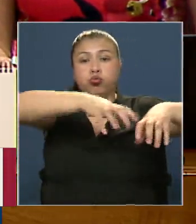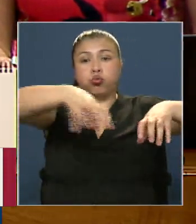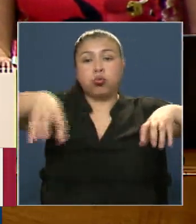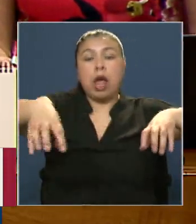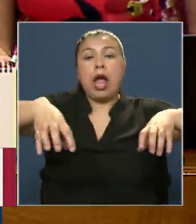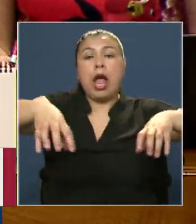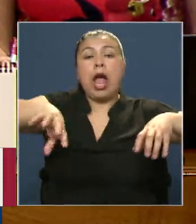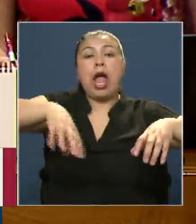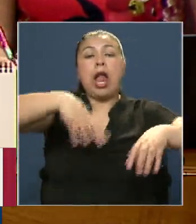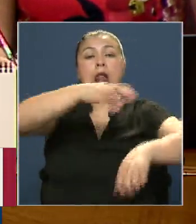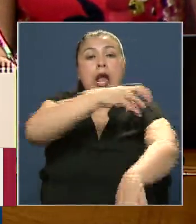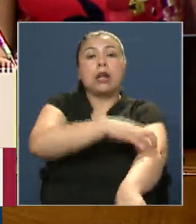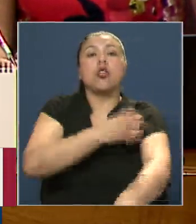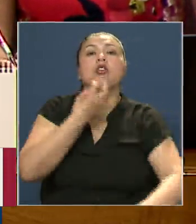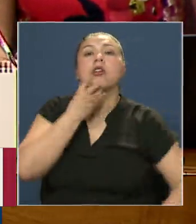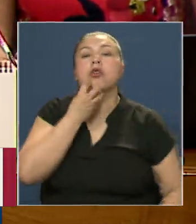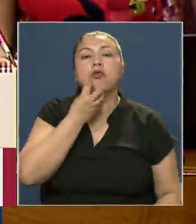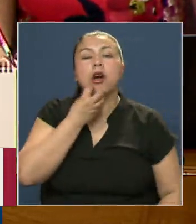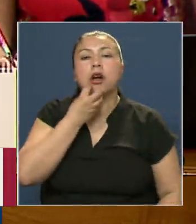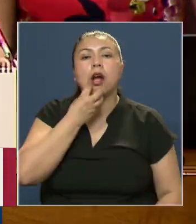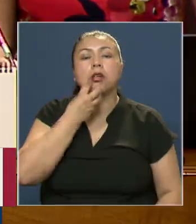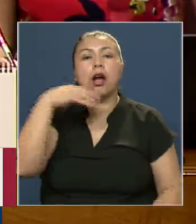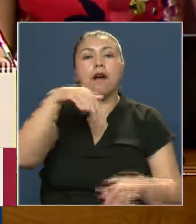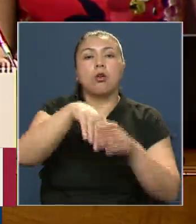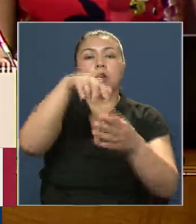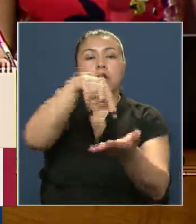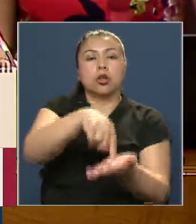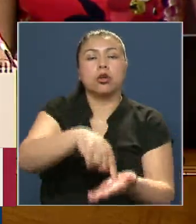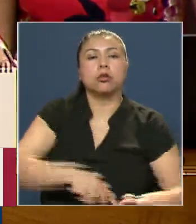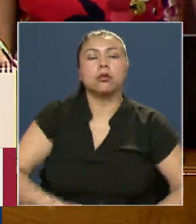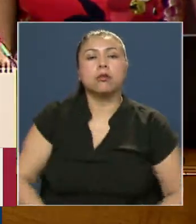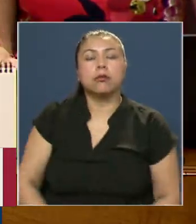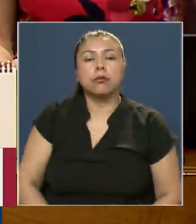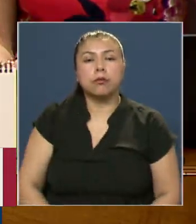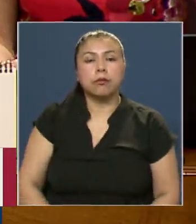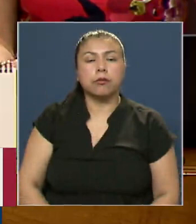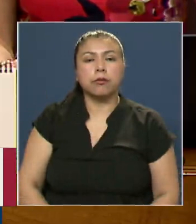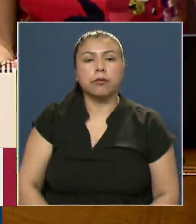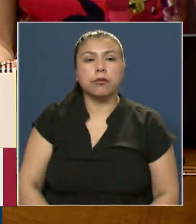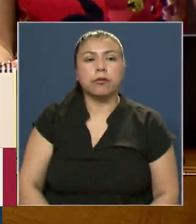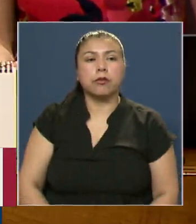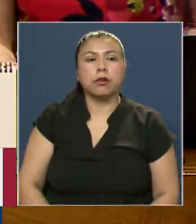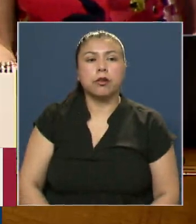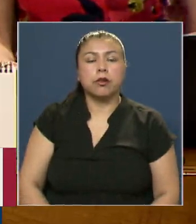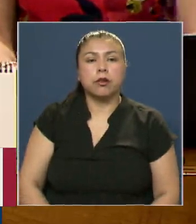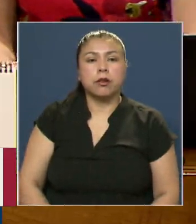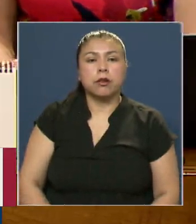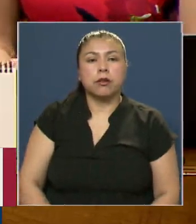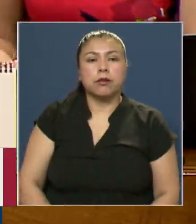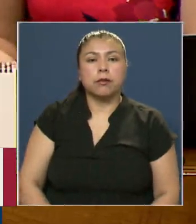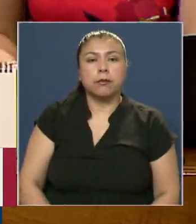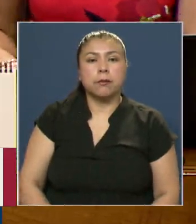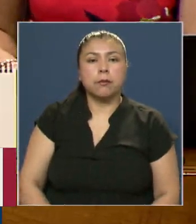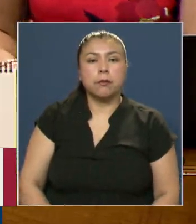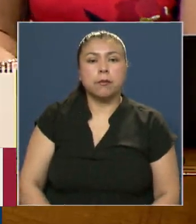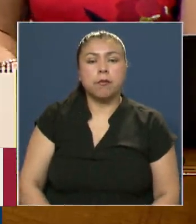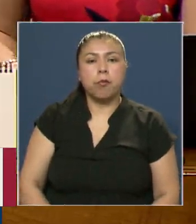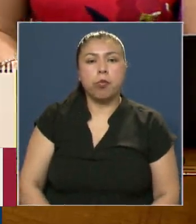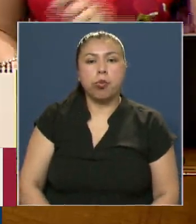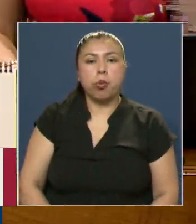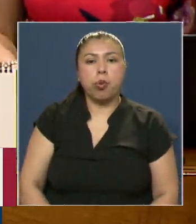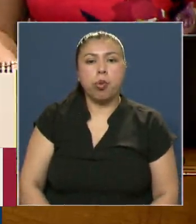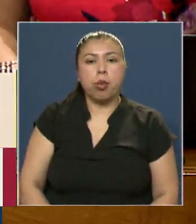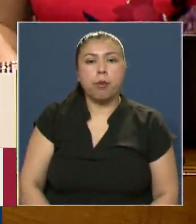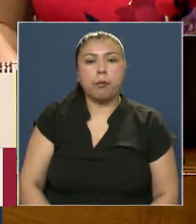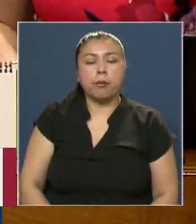la región de Antofagasta. En votación. Han votado todas